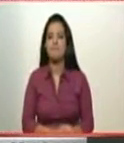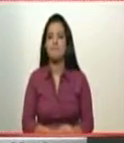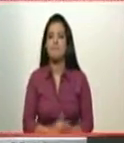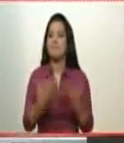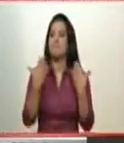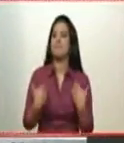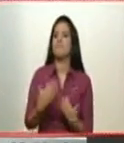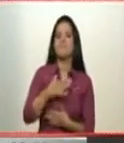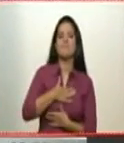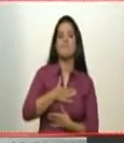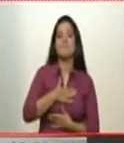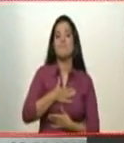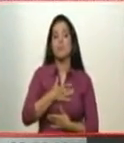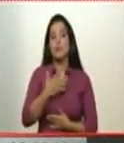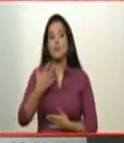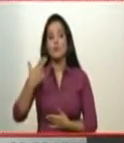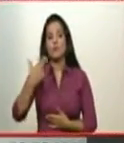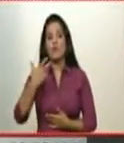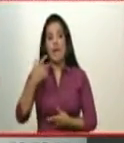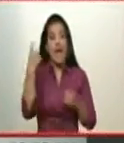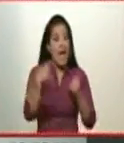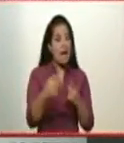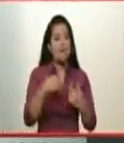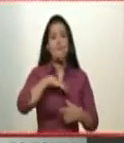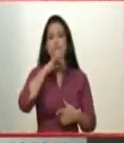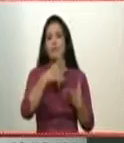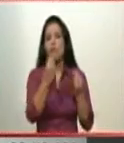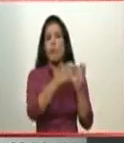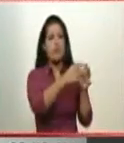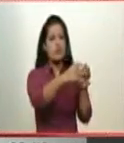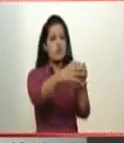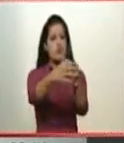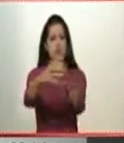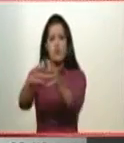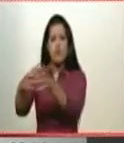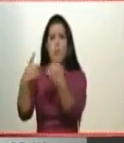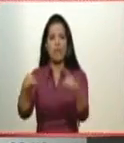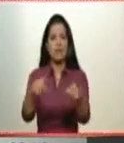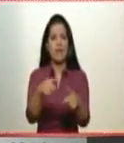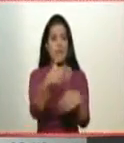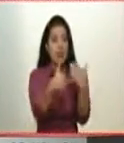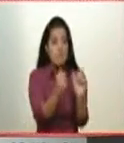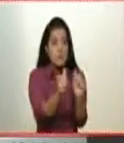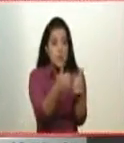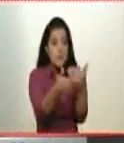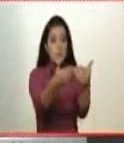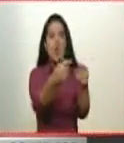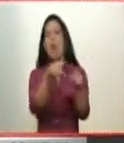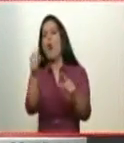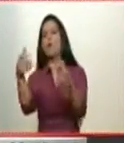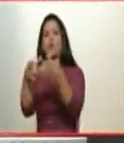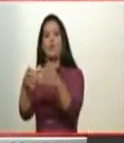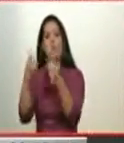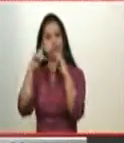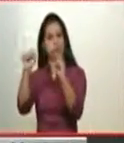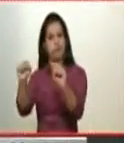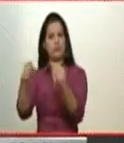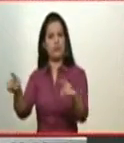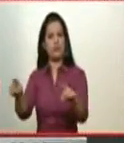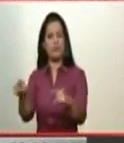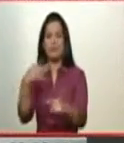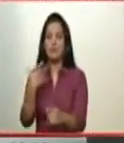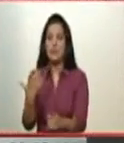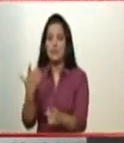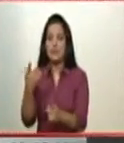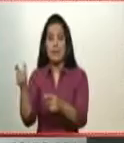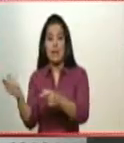llevar todas las bandas que están emergentes, las bandas que están consolidadas, para llevarlas a los festivales del mundo. ¿Qué es lo que